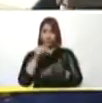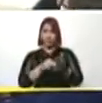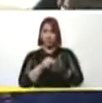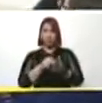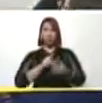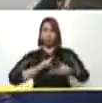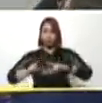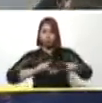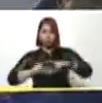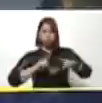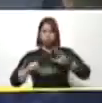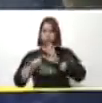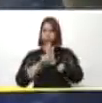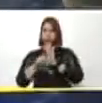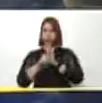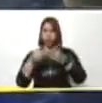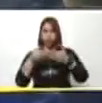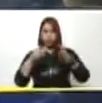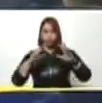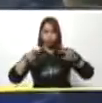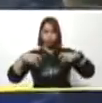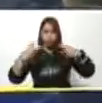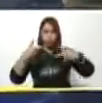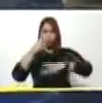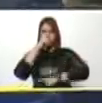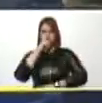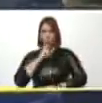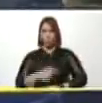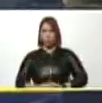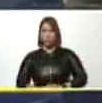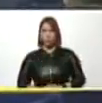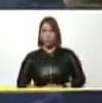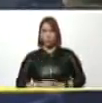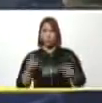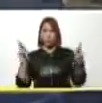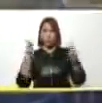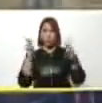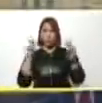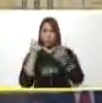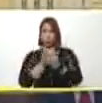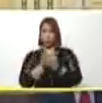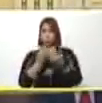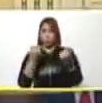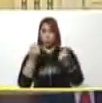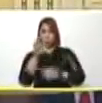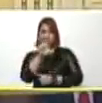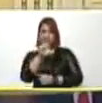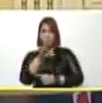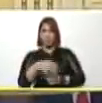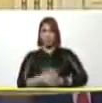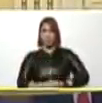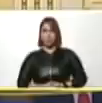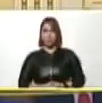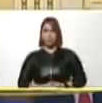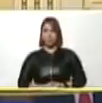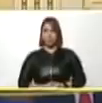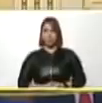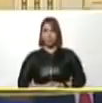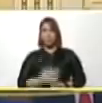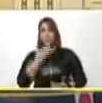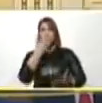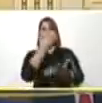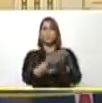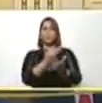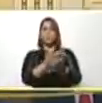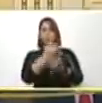legislar para abrir una nueva era de prosperidad económica para el país. Se propongan la